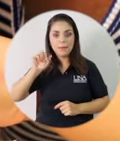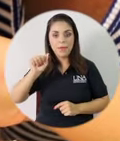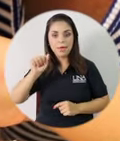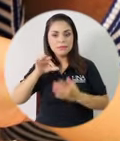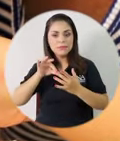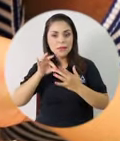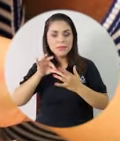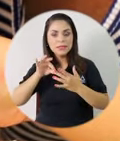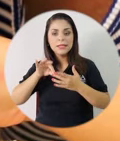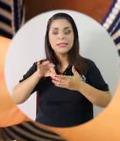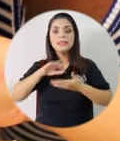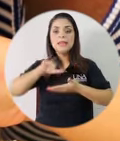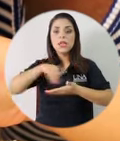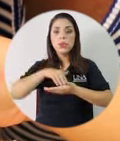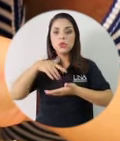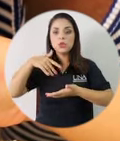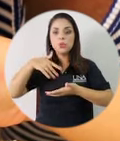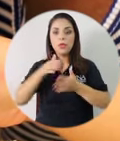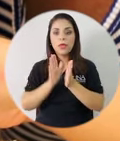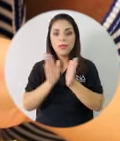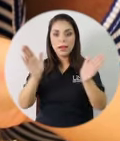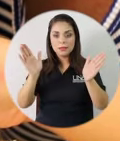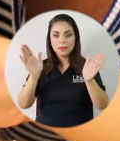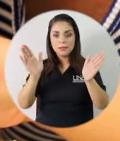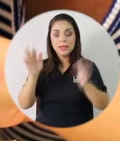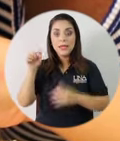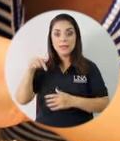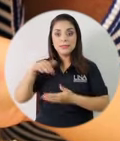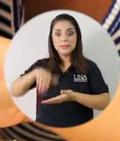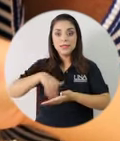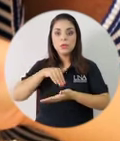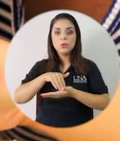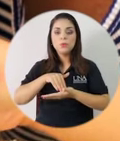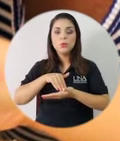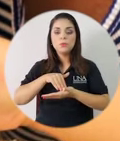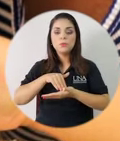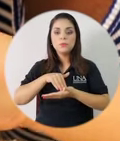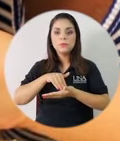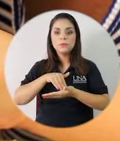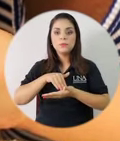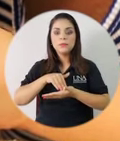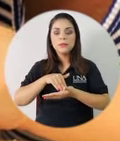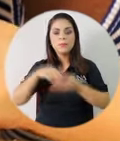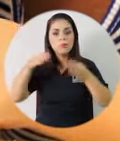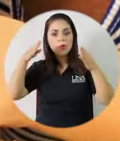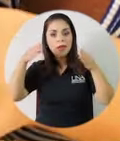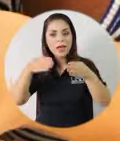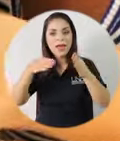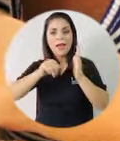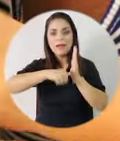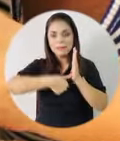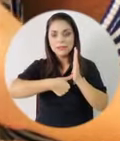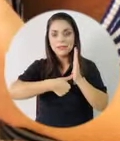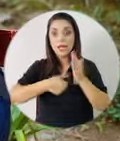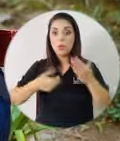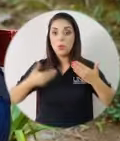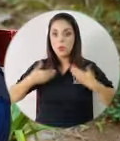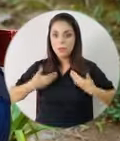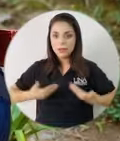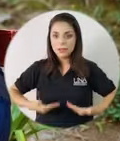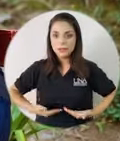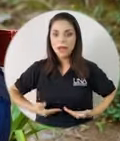y particularmente desde el Centro de Estudios Generales, como un centro que le da mucho énfasis